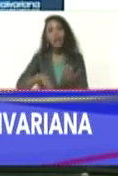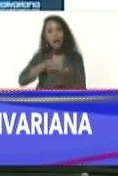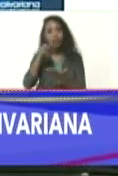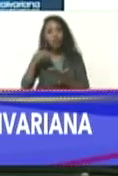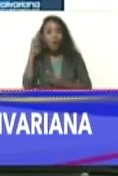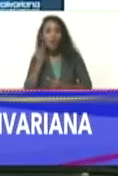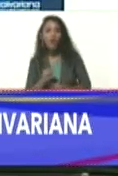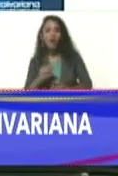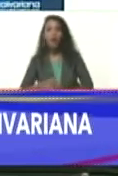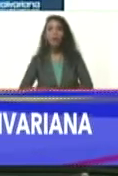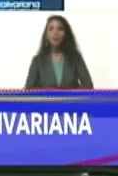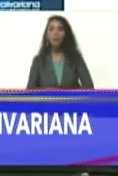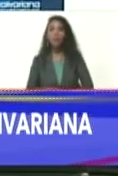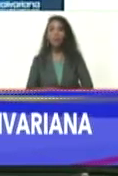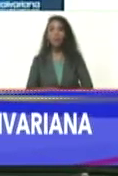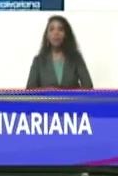Bolivariana.